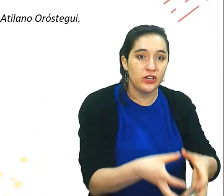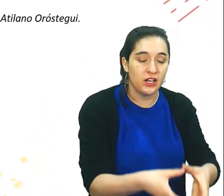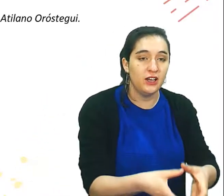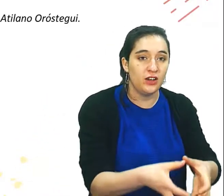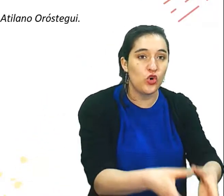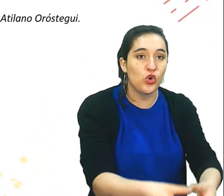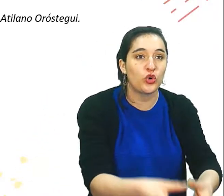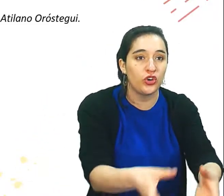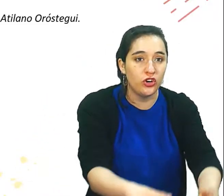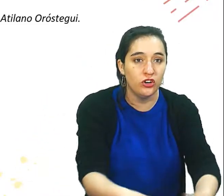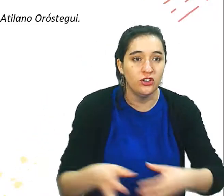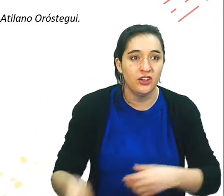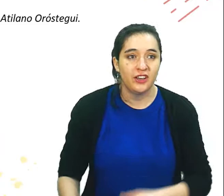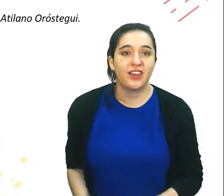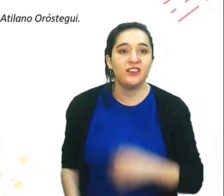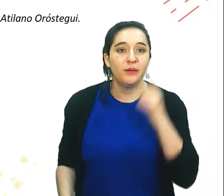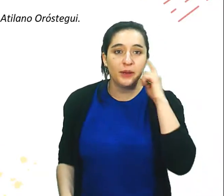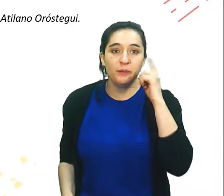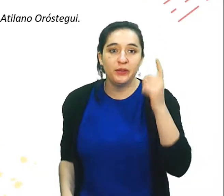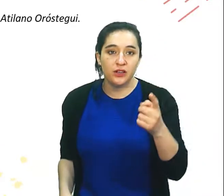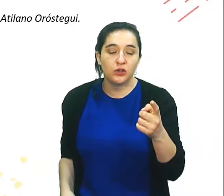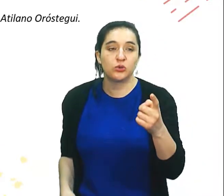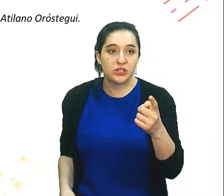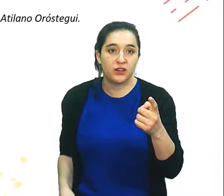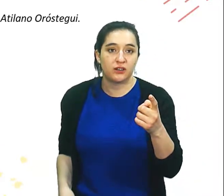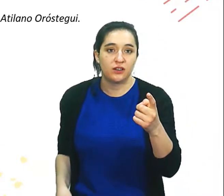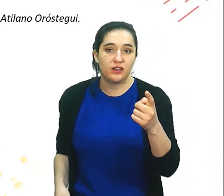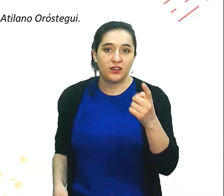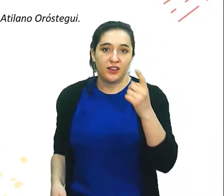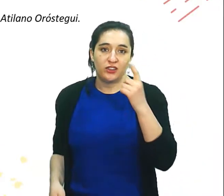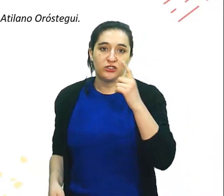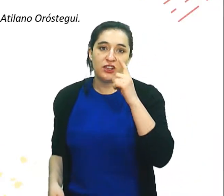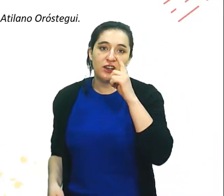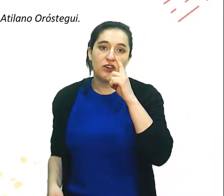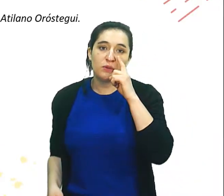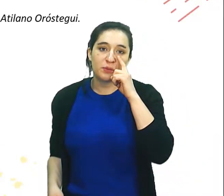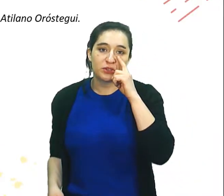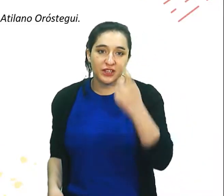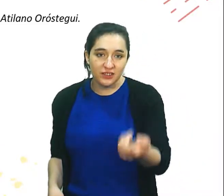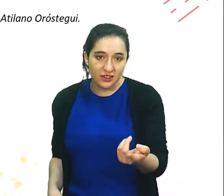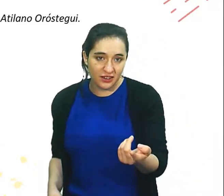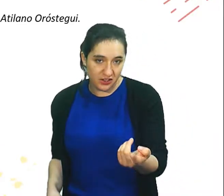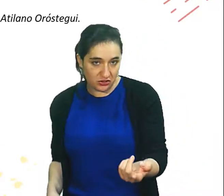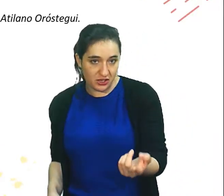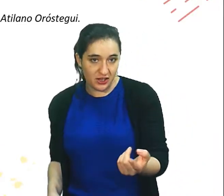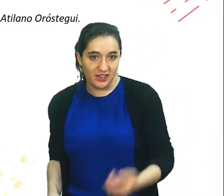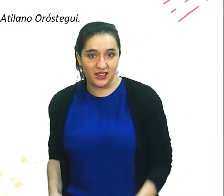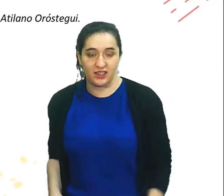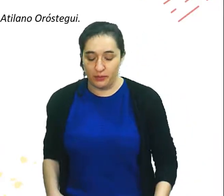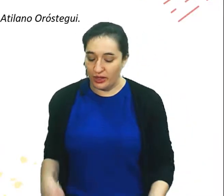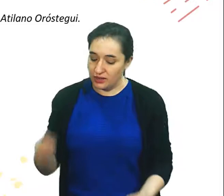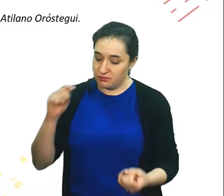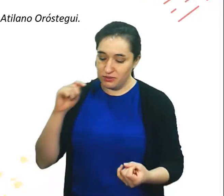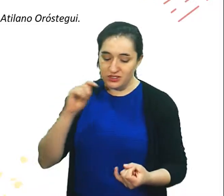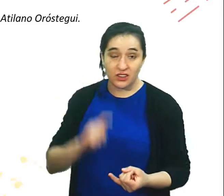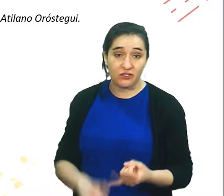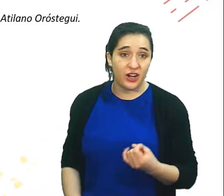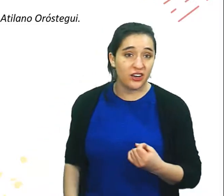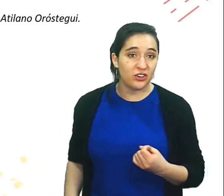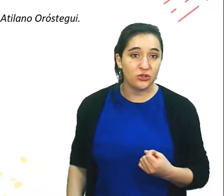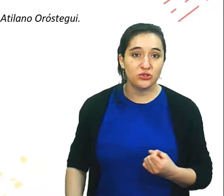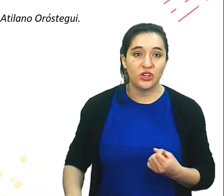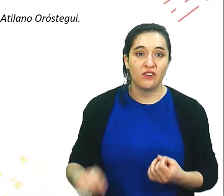fue lo que ocurrió, que también pueden escuchar. Entonces, lo importante de la historia es que pueden